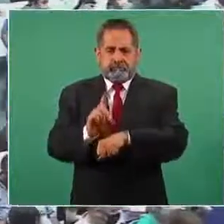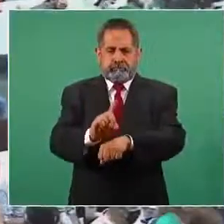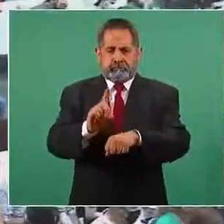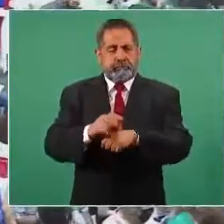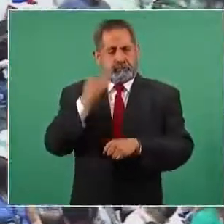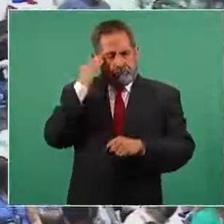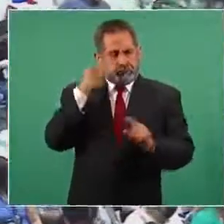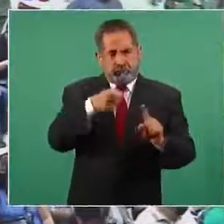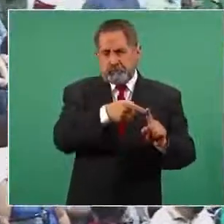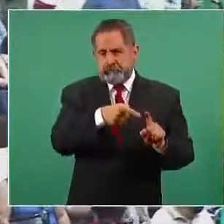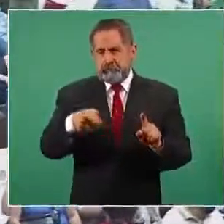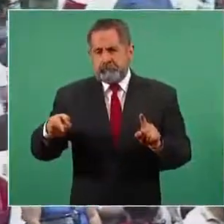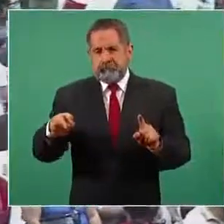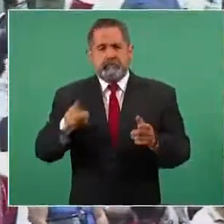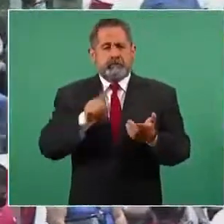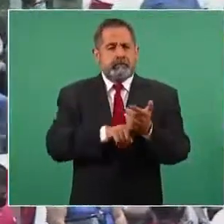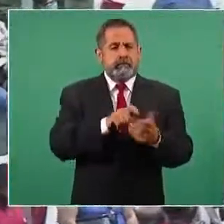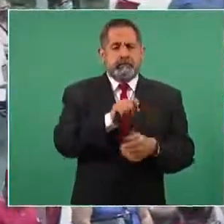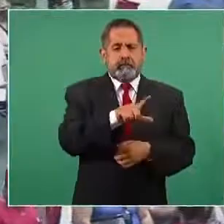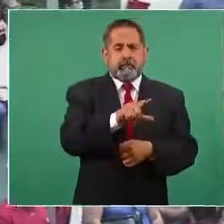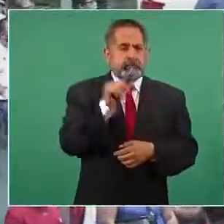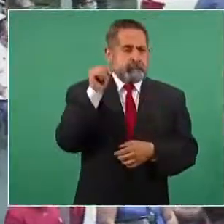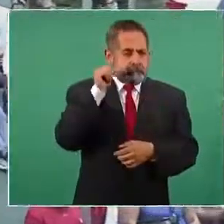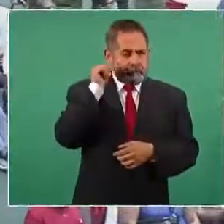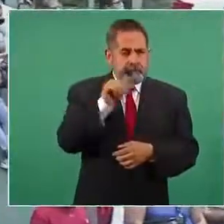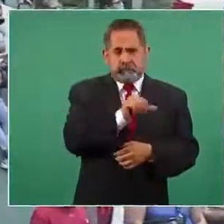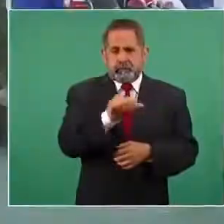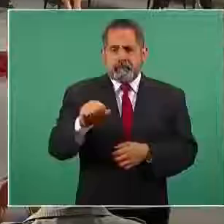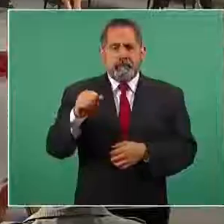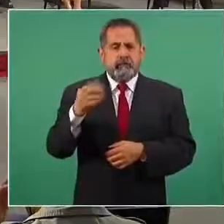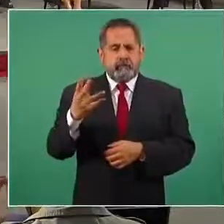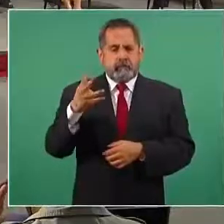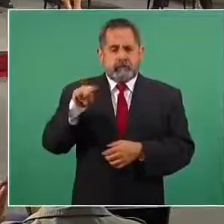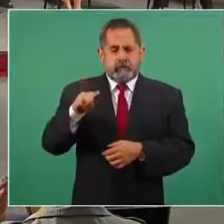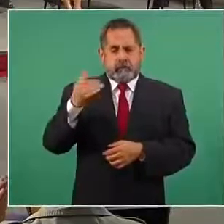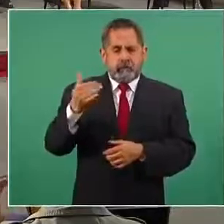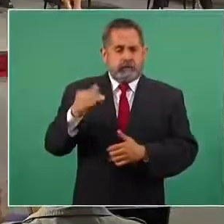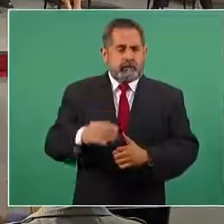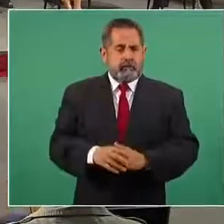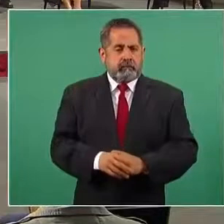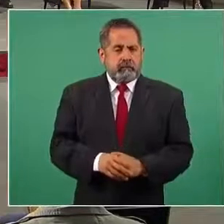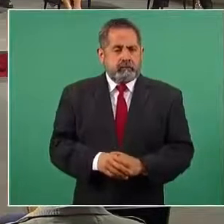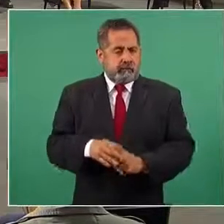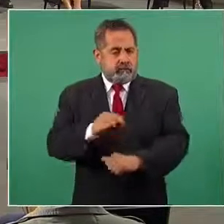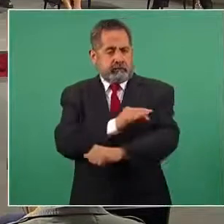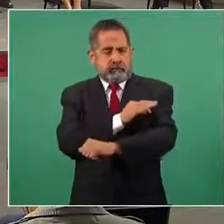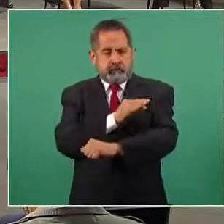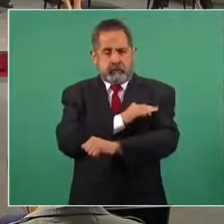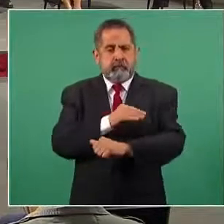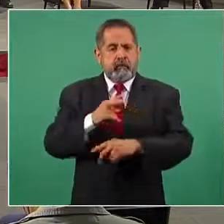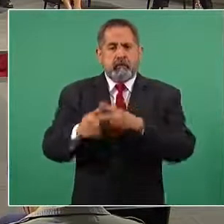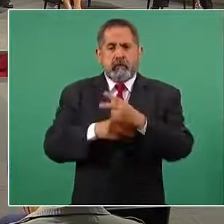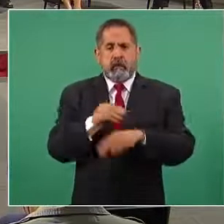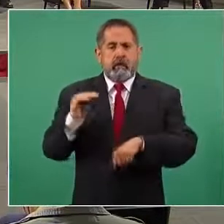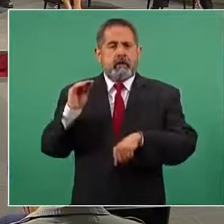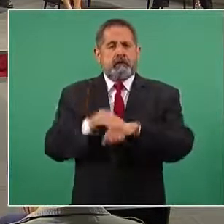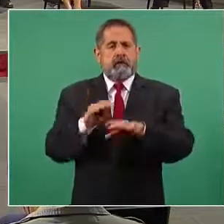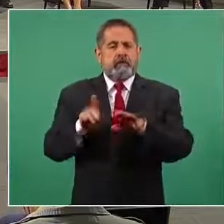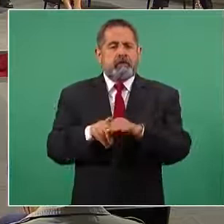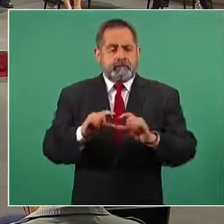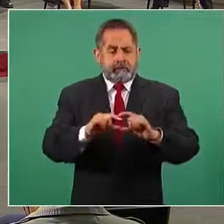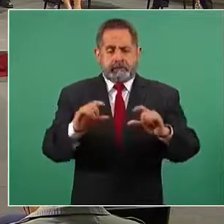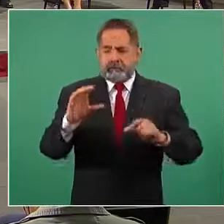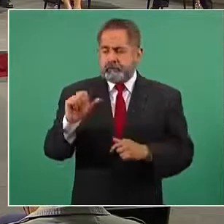el periodo comprendido del 27 de abril al 4 de mayo. La vacuna que será aplicada es el